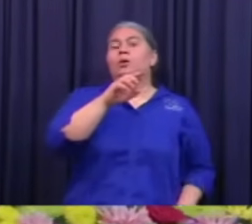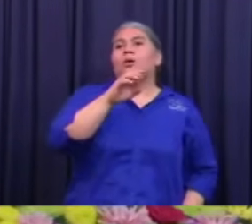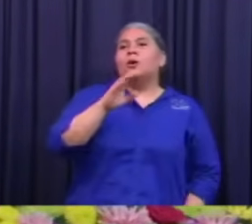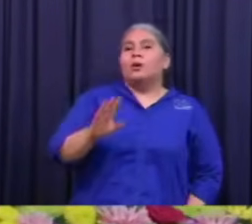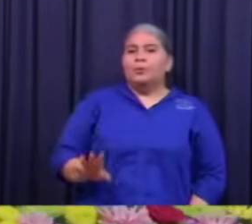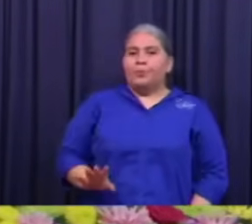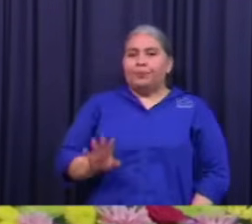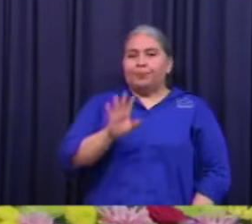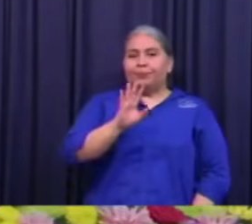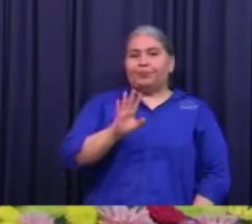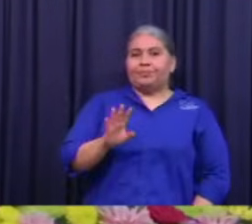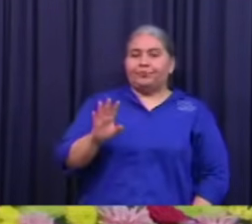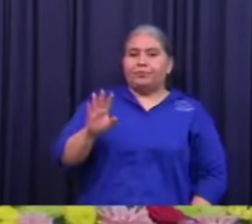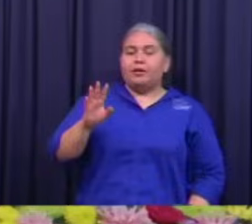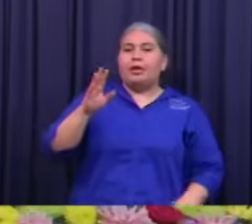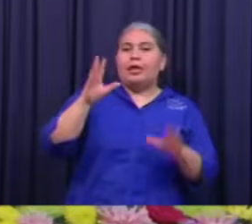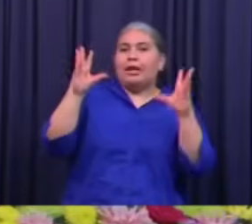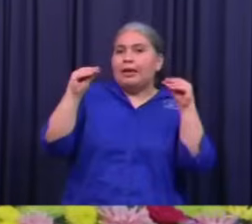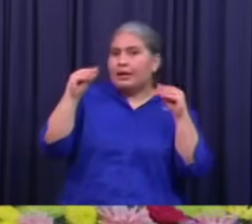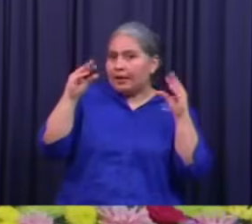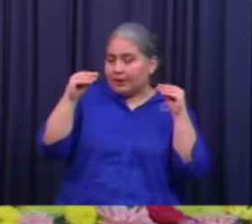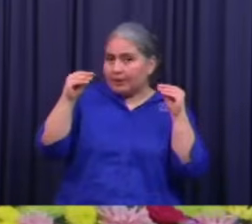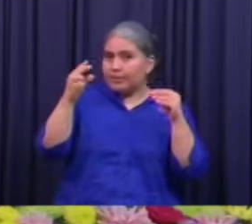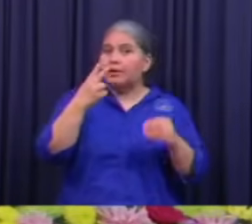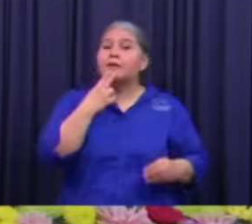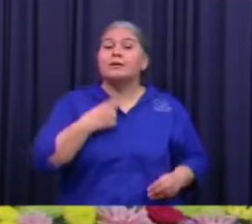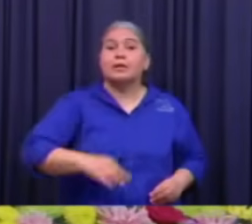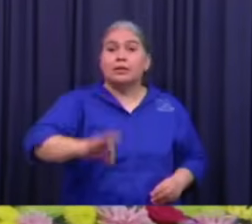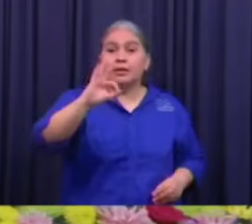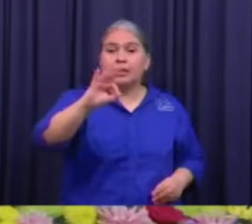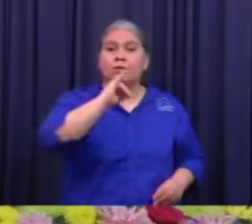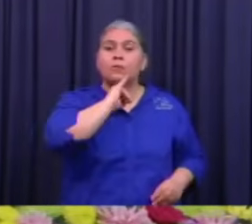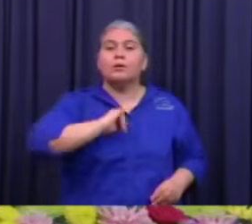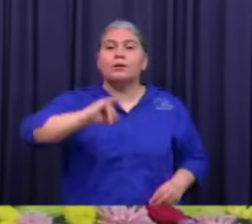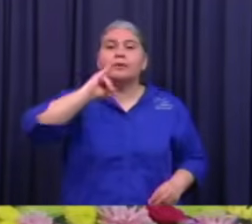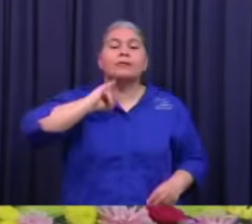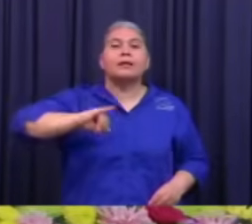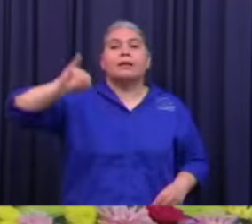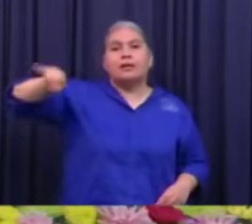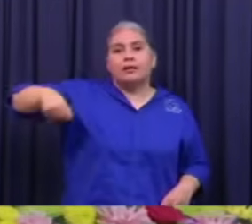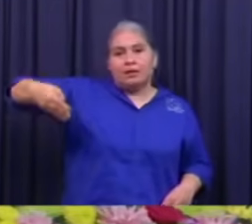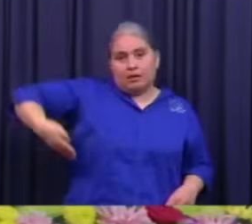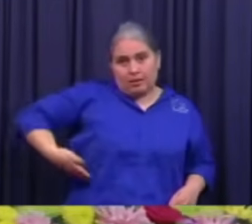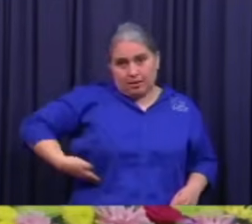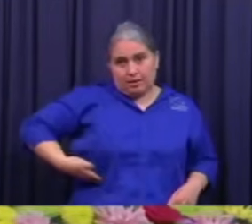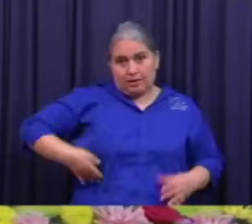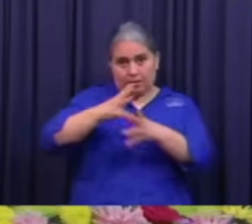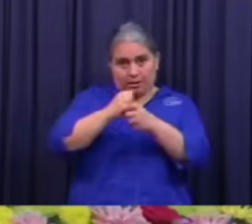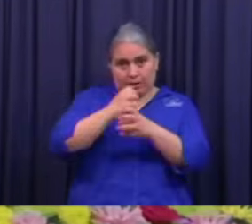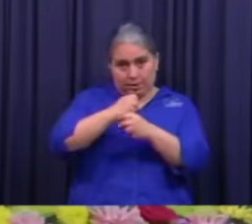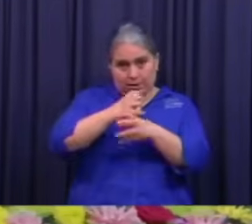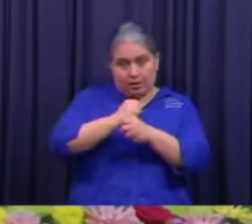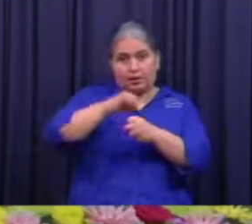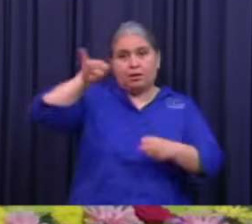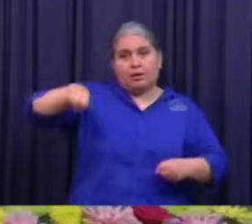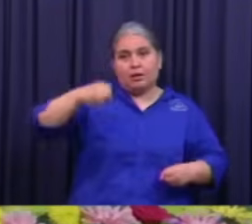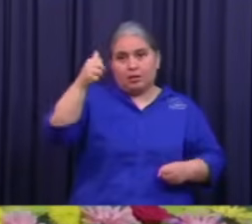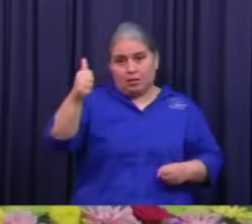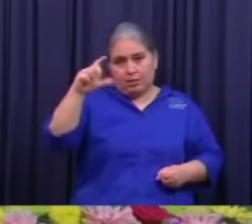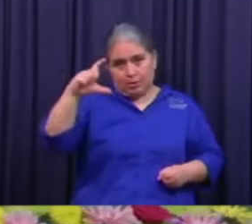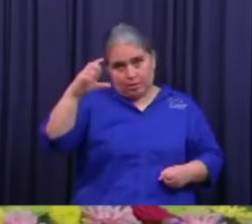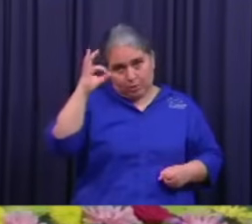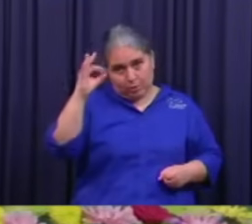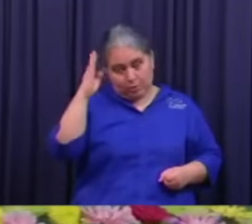como los hijos de de Israel de Jacob están por fin reunidos con el